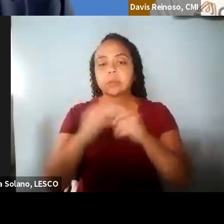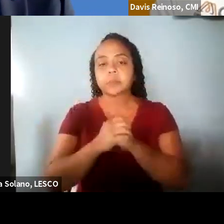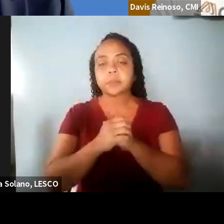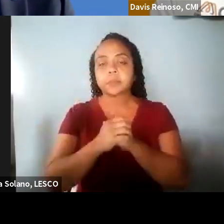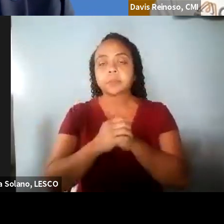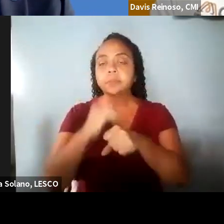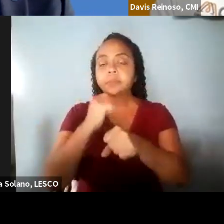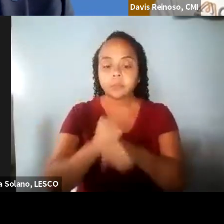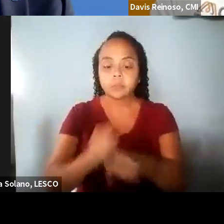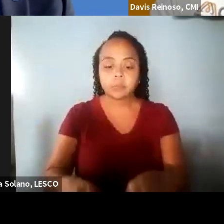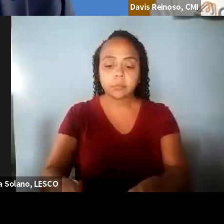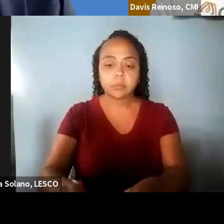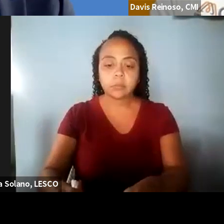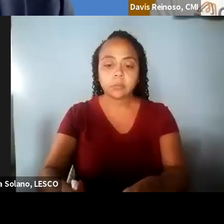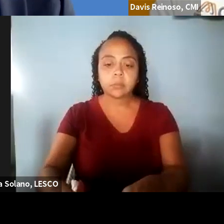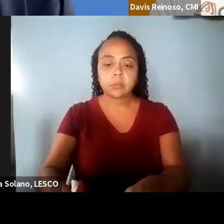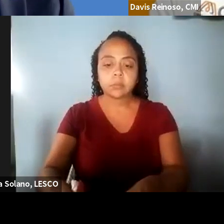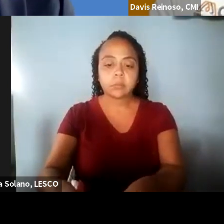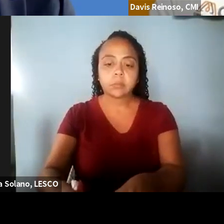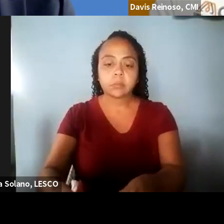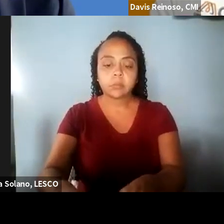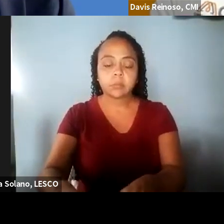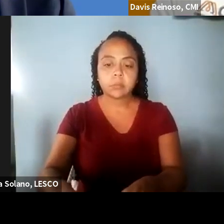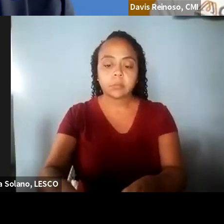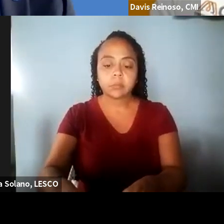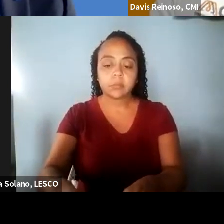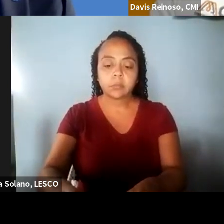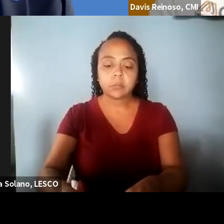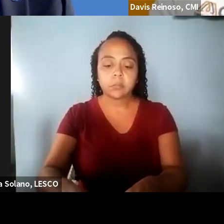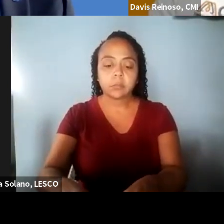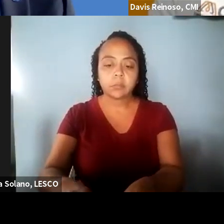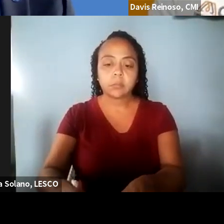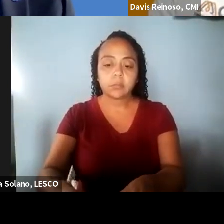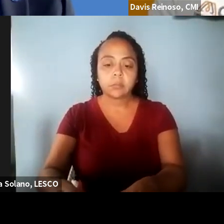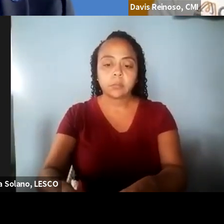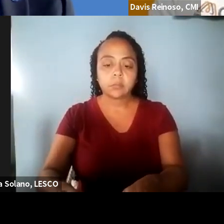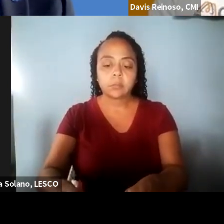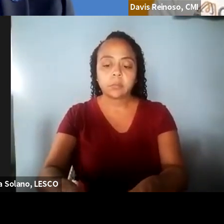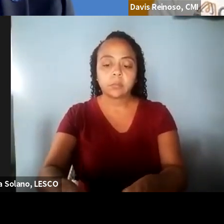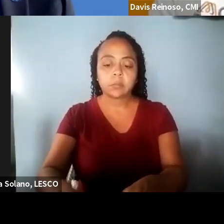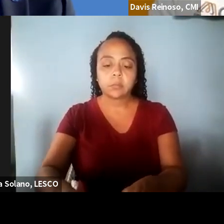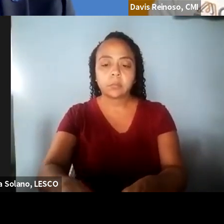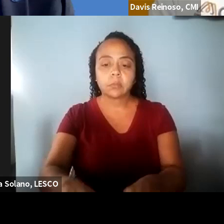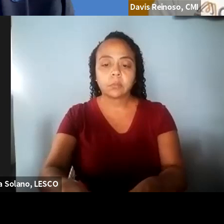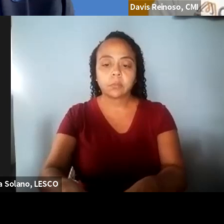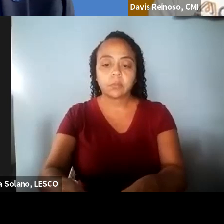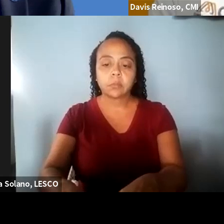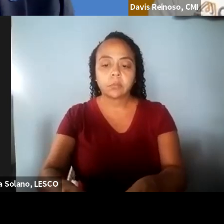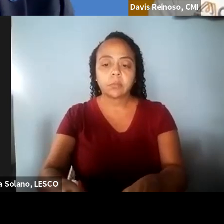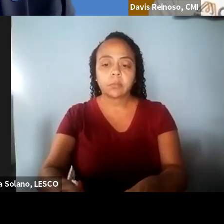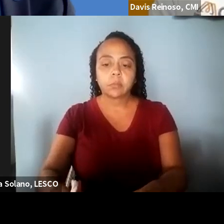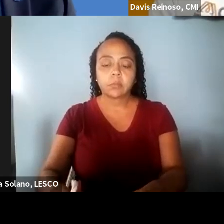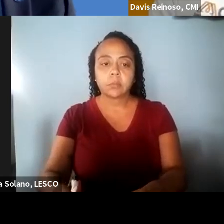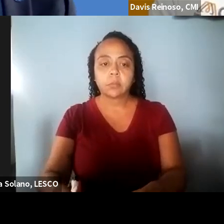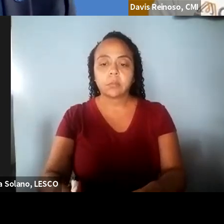en temas de marcos regulatorios asegurando que se transversales a la reducción del riesgo tanto en las inversiones privadas